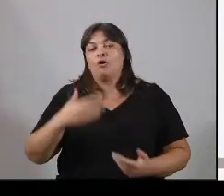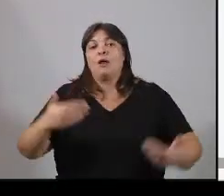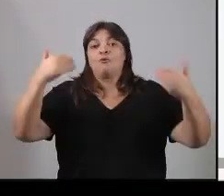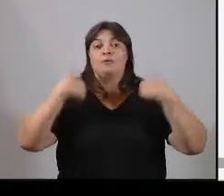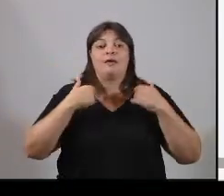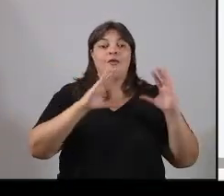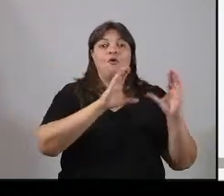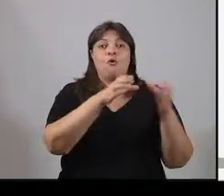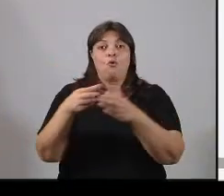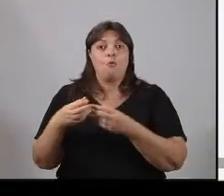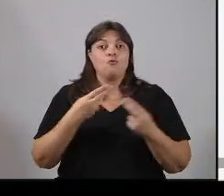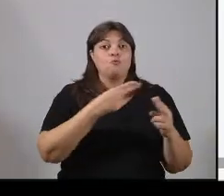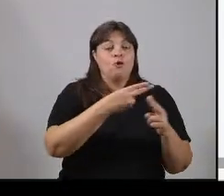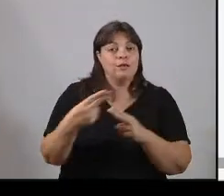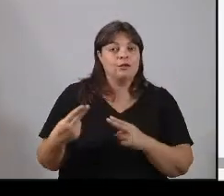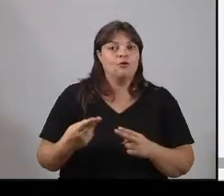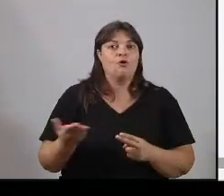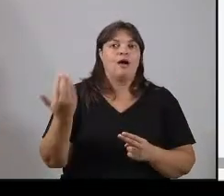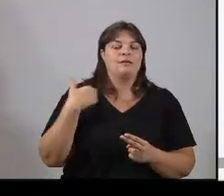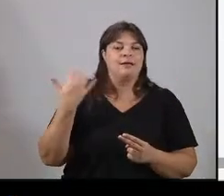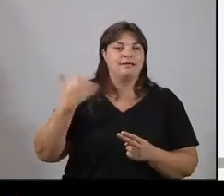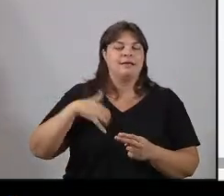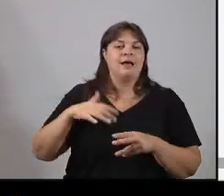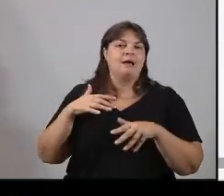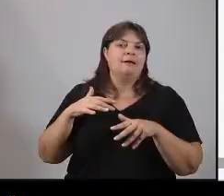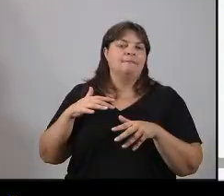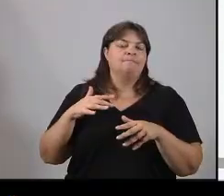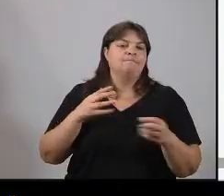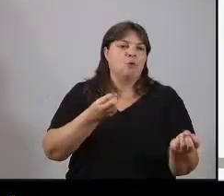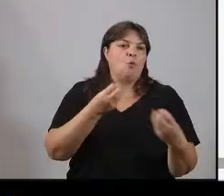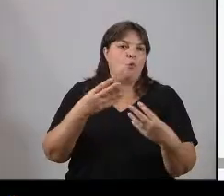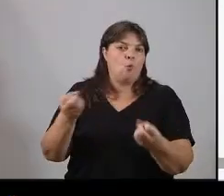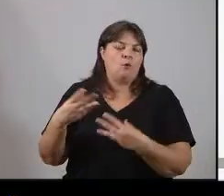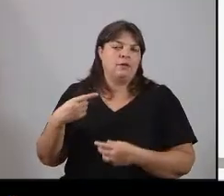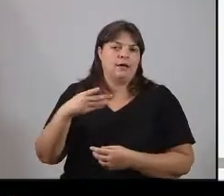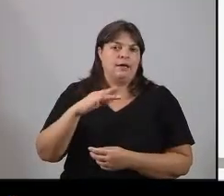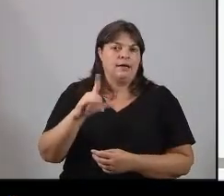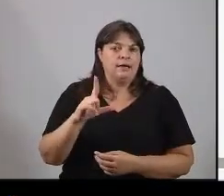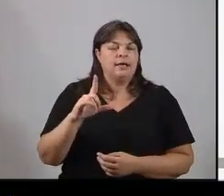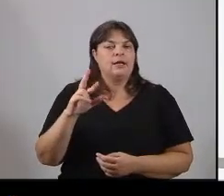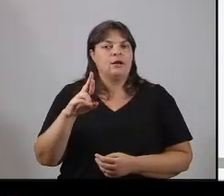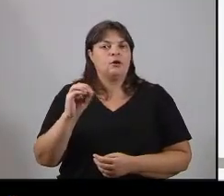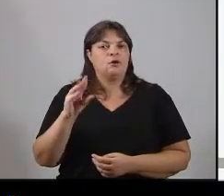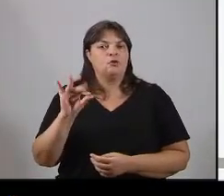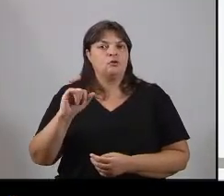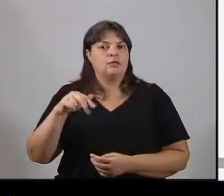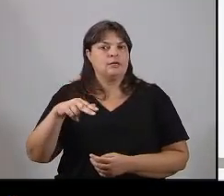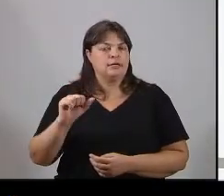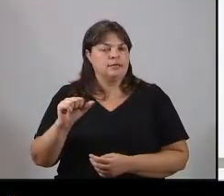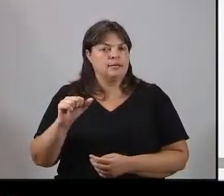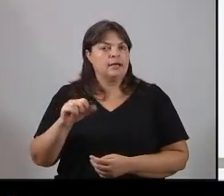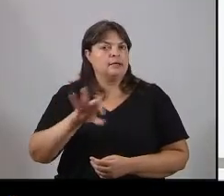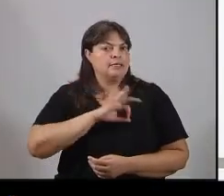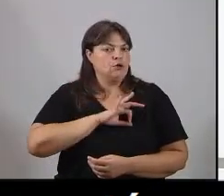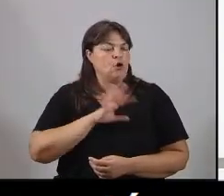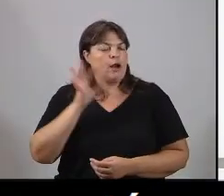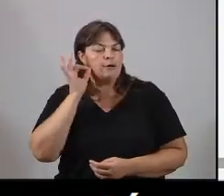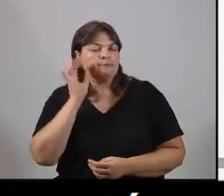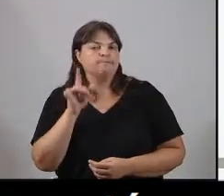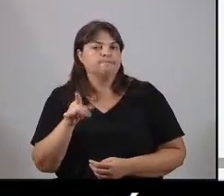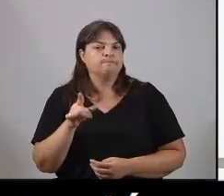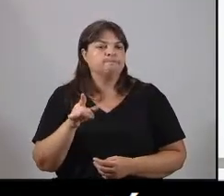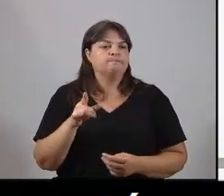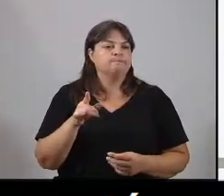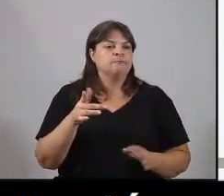los grupos. Ayer ya hubo una manifestación que espero, la de Gil Rosiña, la de la señora Gil Rosiña, pues se traduzca en